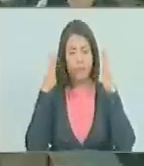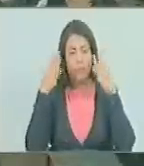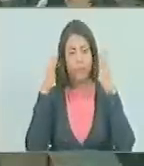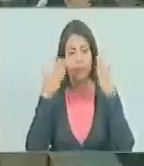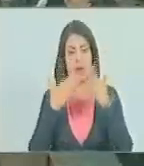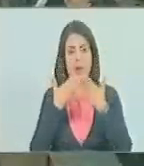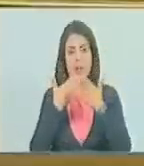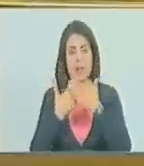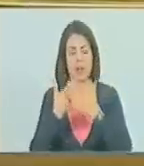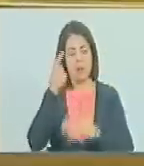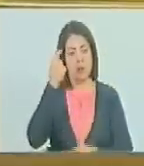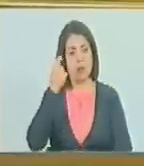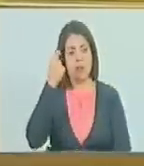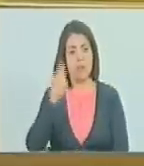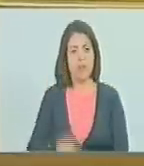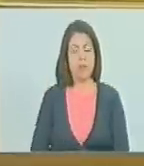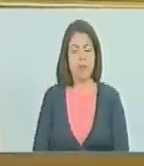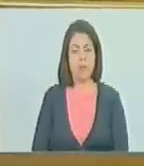Gracias, diputada.